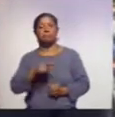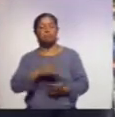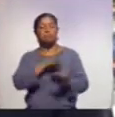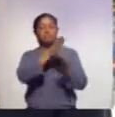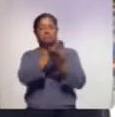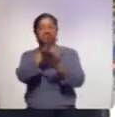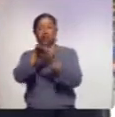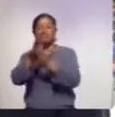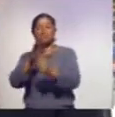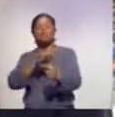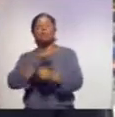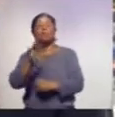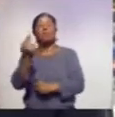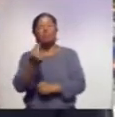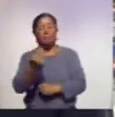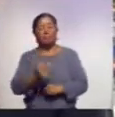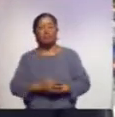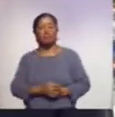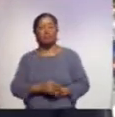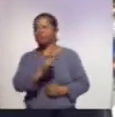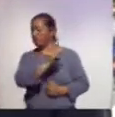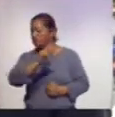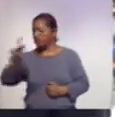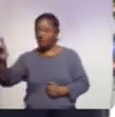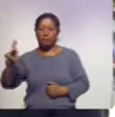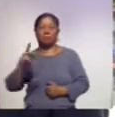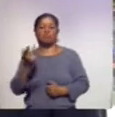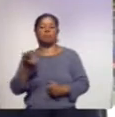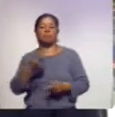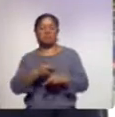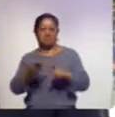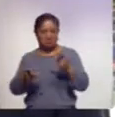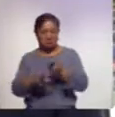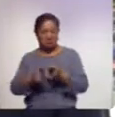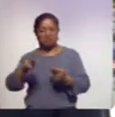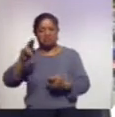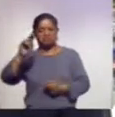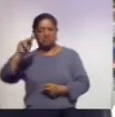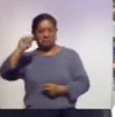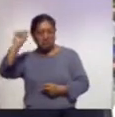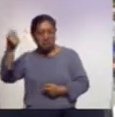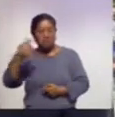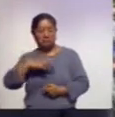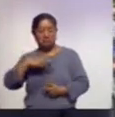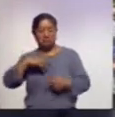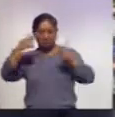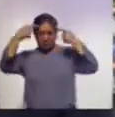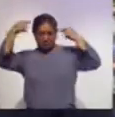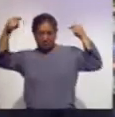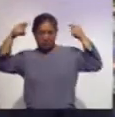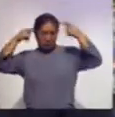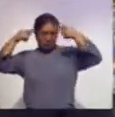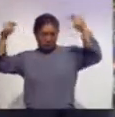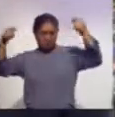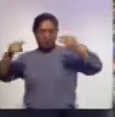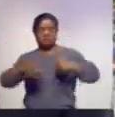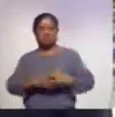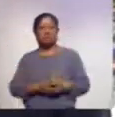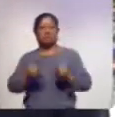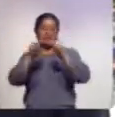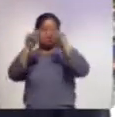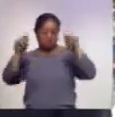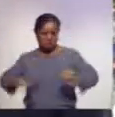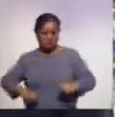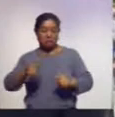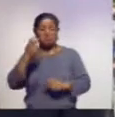requieren. Nuestros estudiantes, como todo bachillerato tecnológico, salen con título y cédula profesional, lo que les